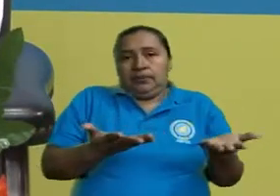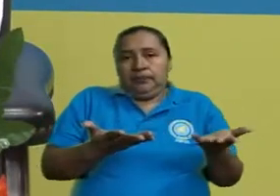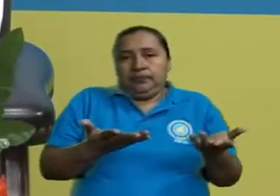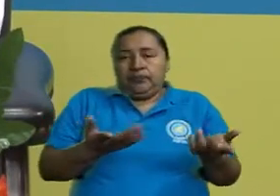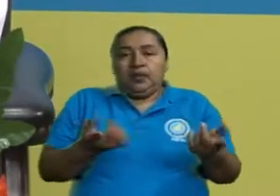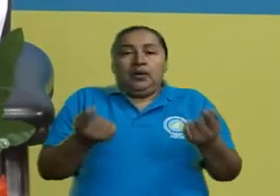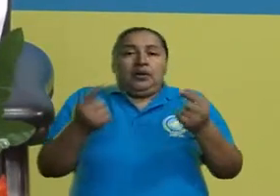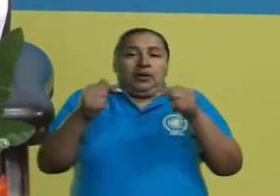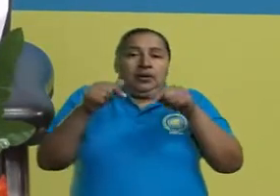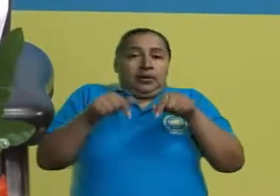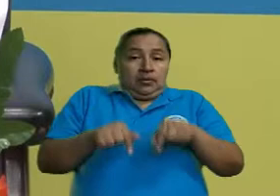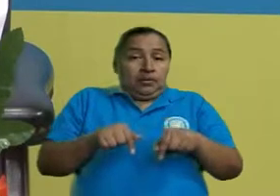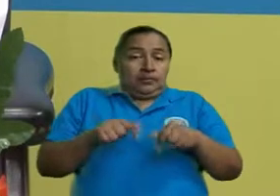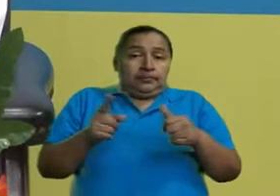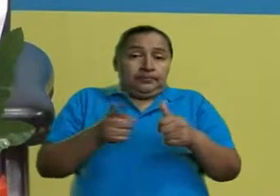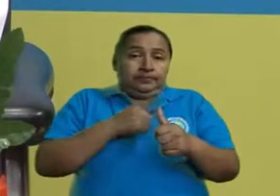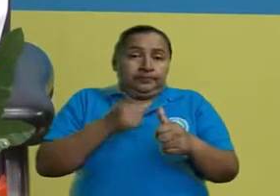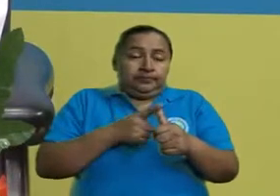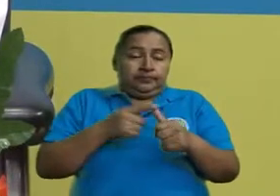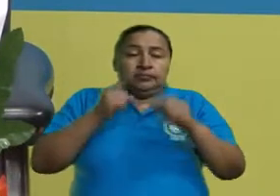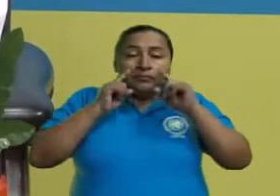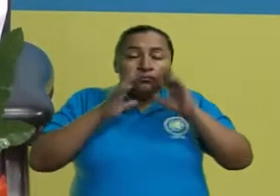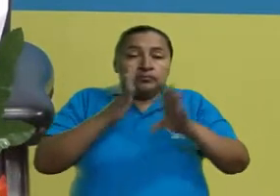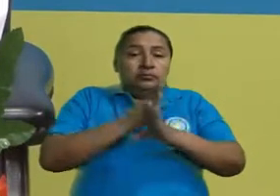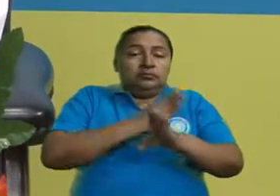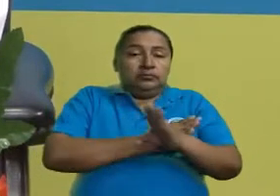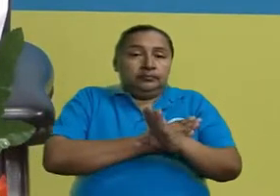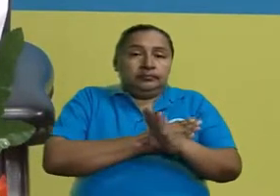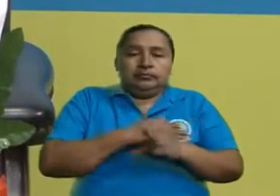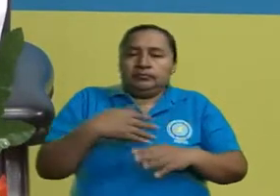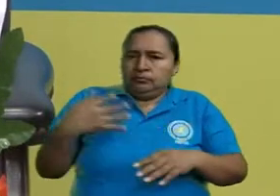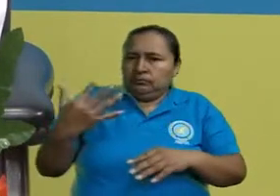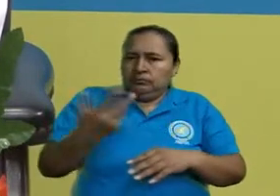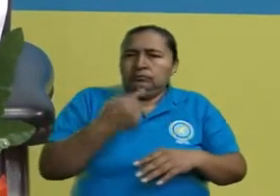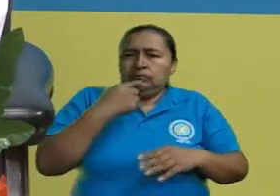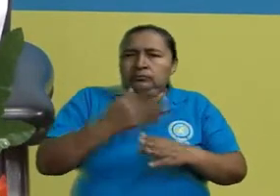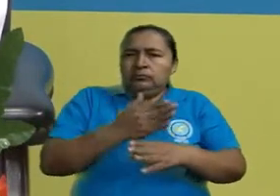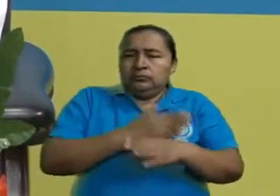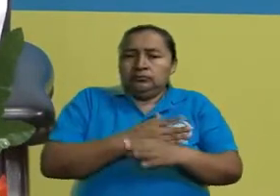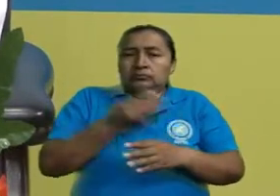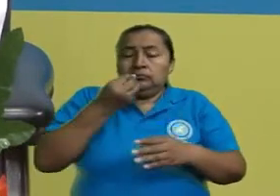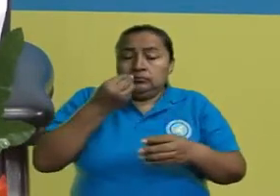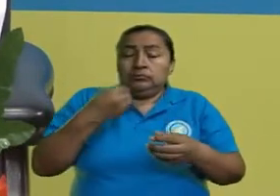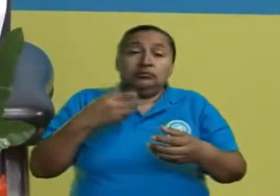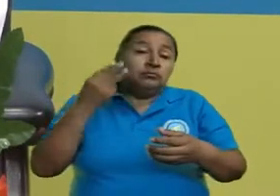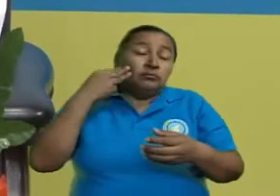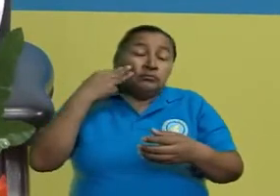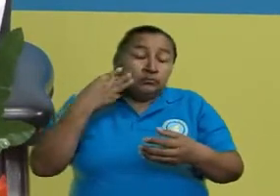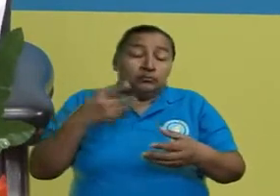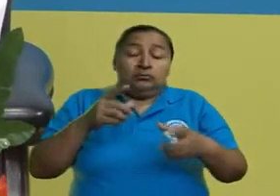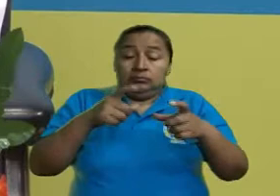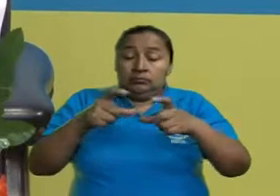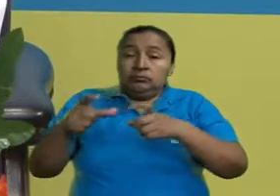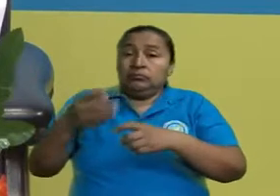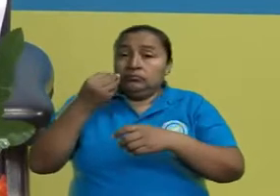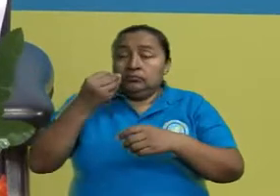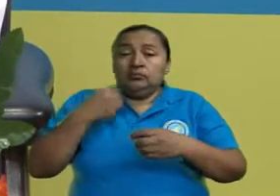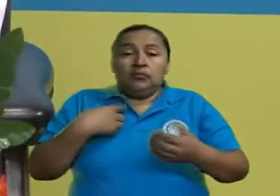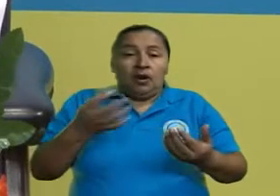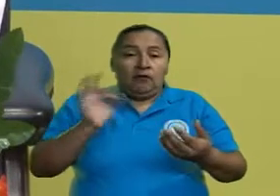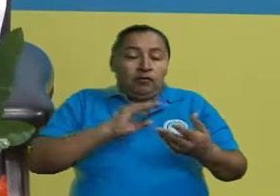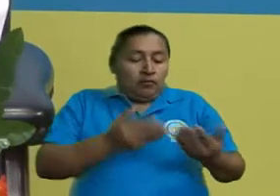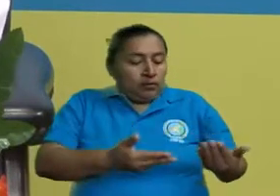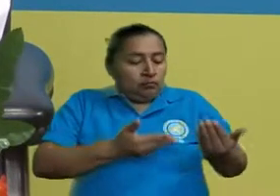Ahora, lo primero es la prevención. Entonces todo lo que dijimos sobre la alimentación de la mamá, la técnica de